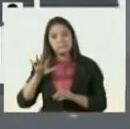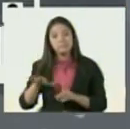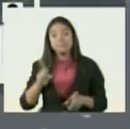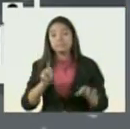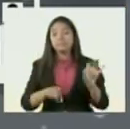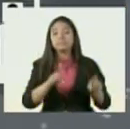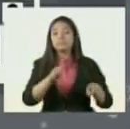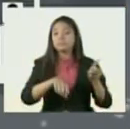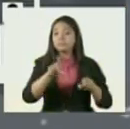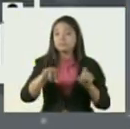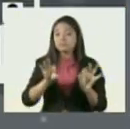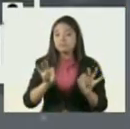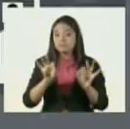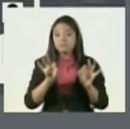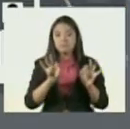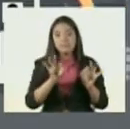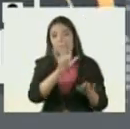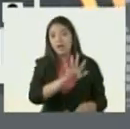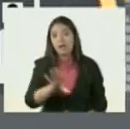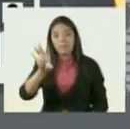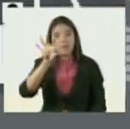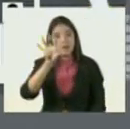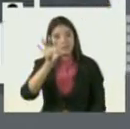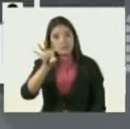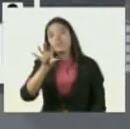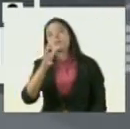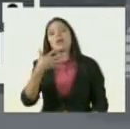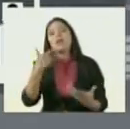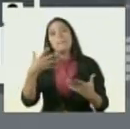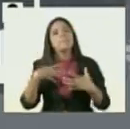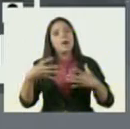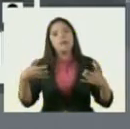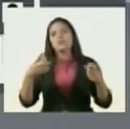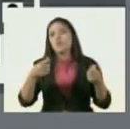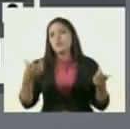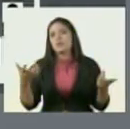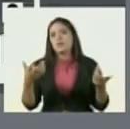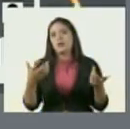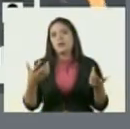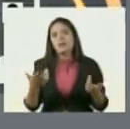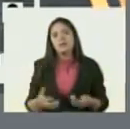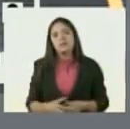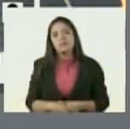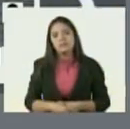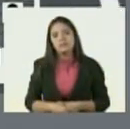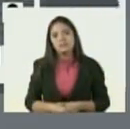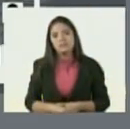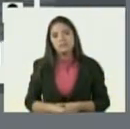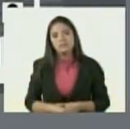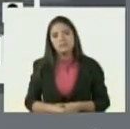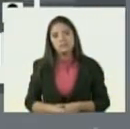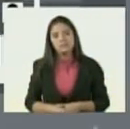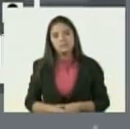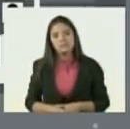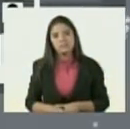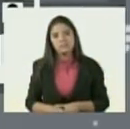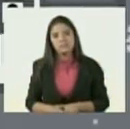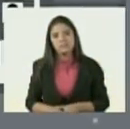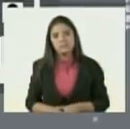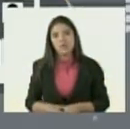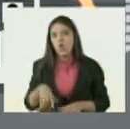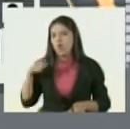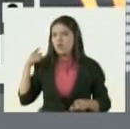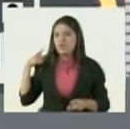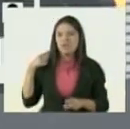privilegiados, el país donde las grandes mayorías huérfanas, bueno, atropelladas y